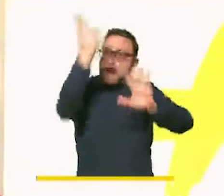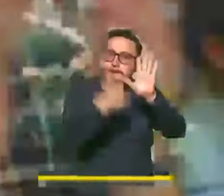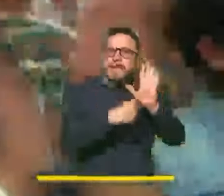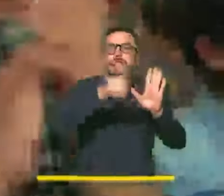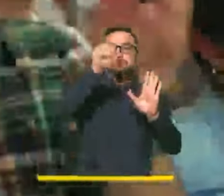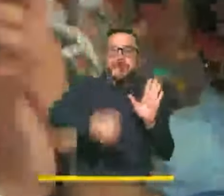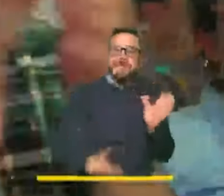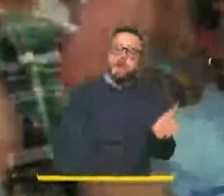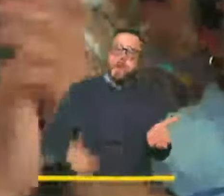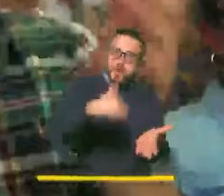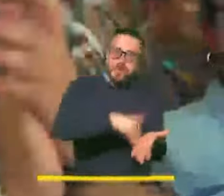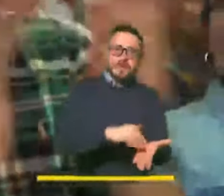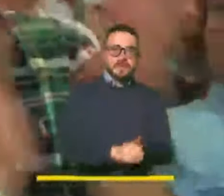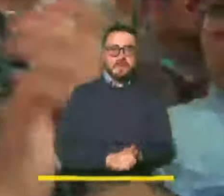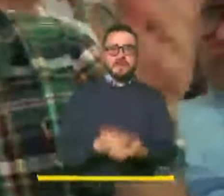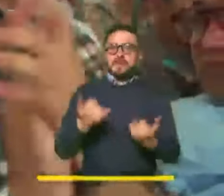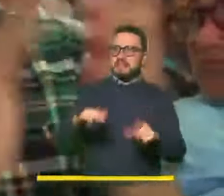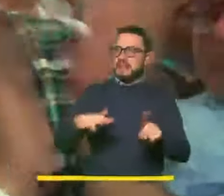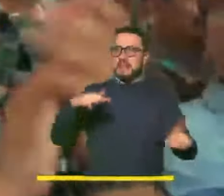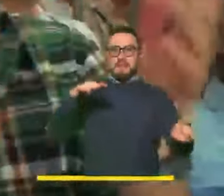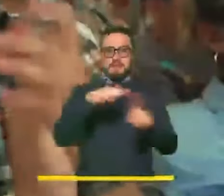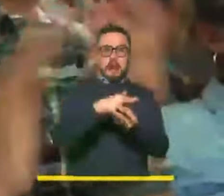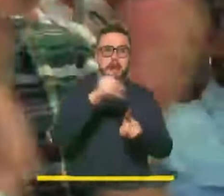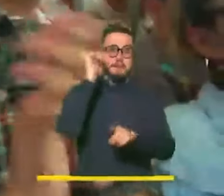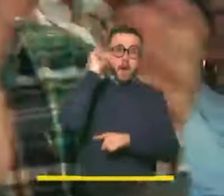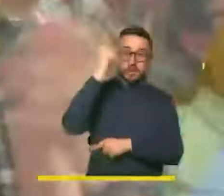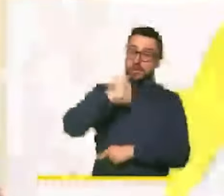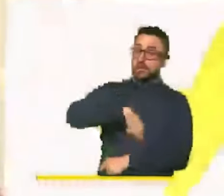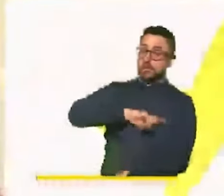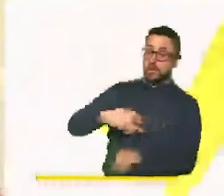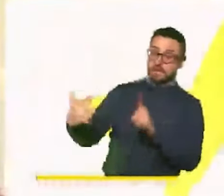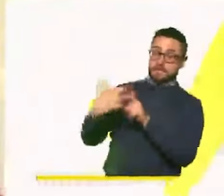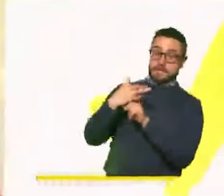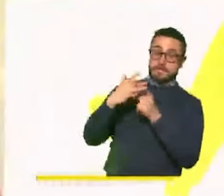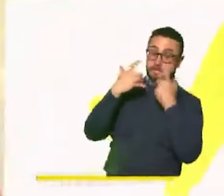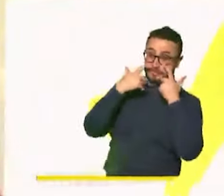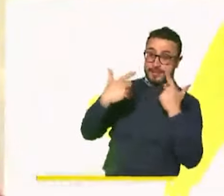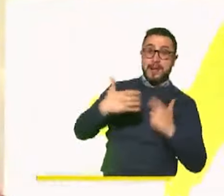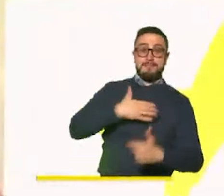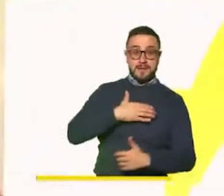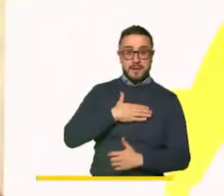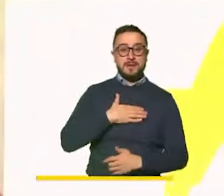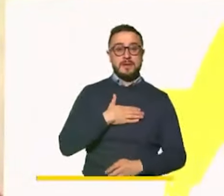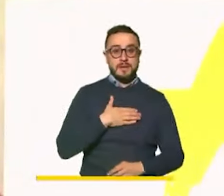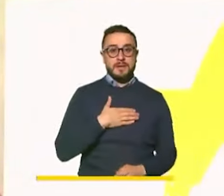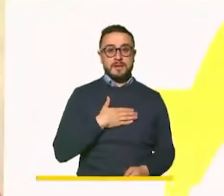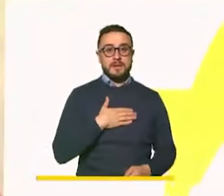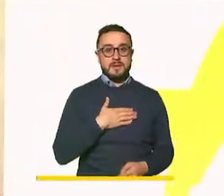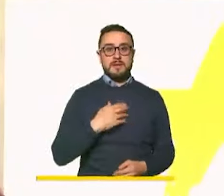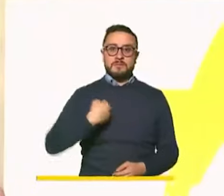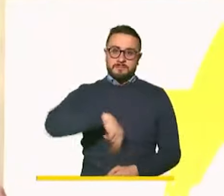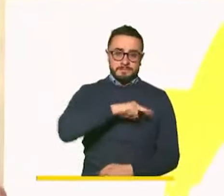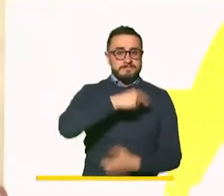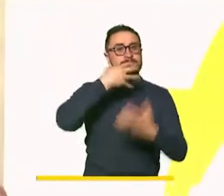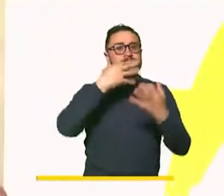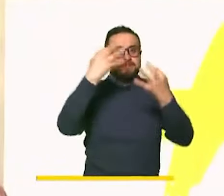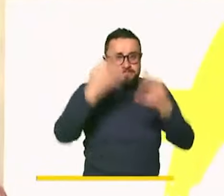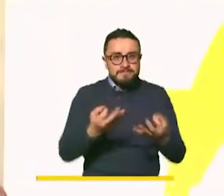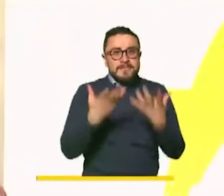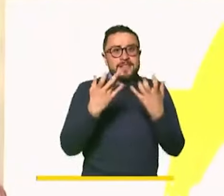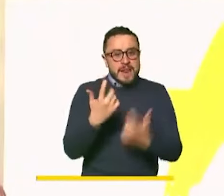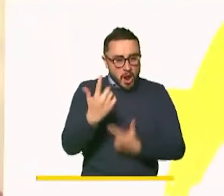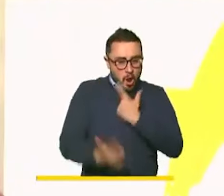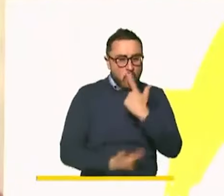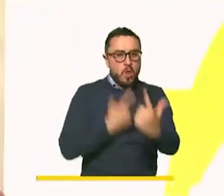Ya daño político suficiente nos hicieron a mí y a quienes queremos seguir luchando